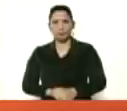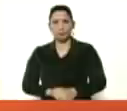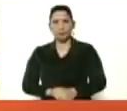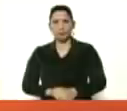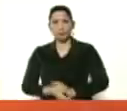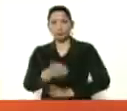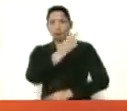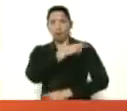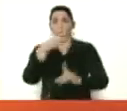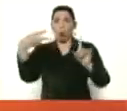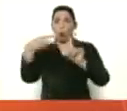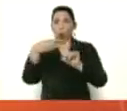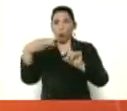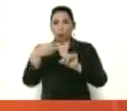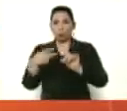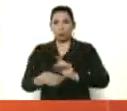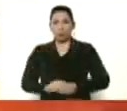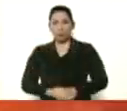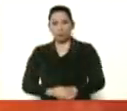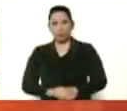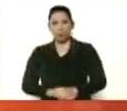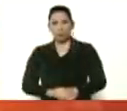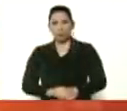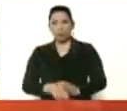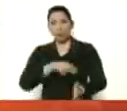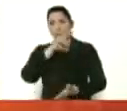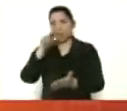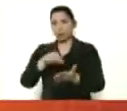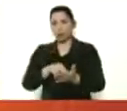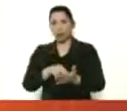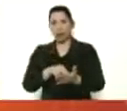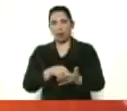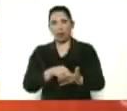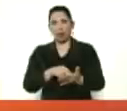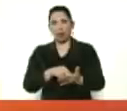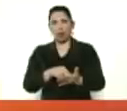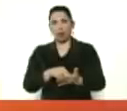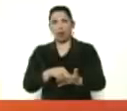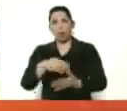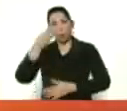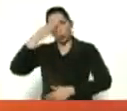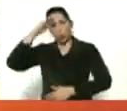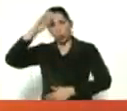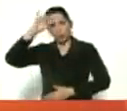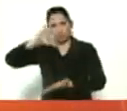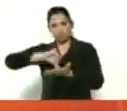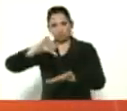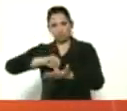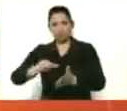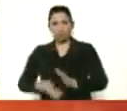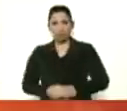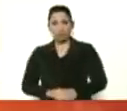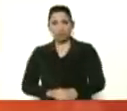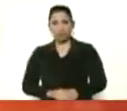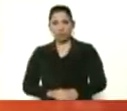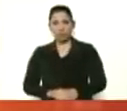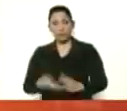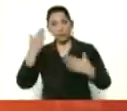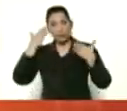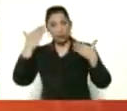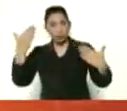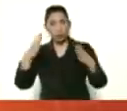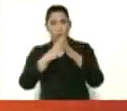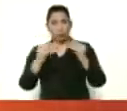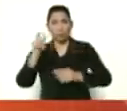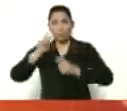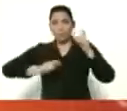del hotel el Nacional en La Habana, gran compañero, general Tony Martínez. Saludo a todo el